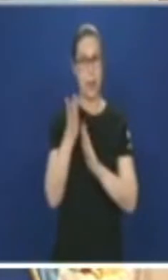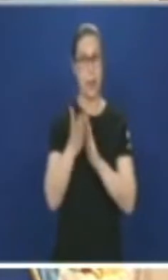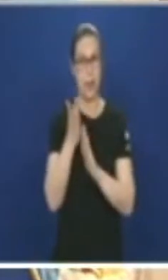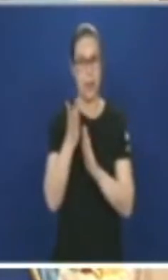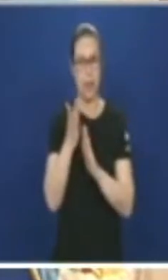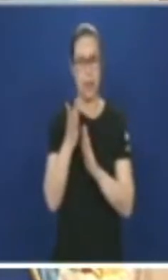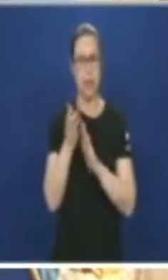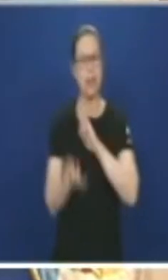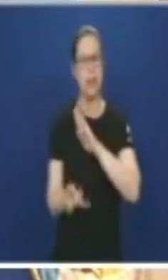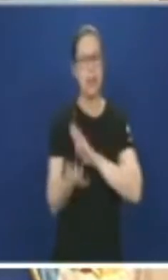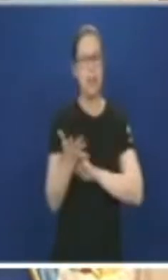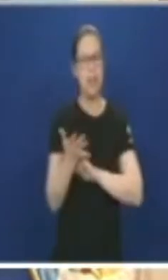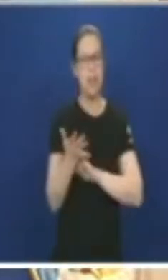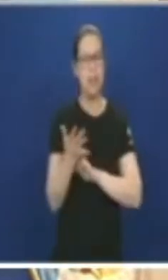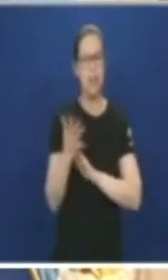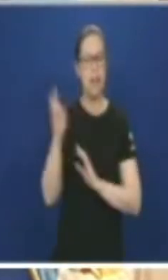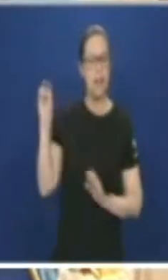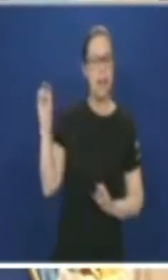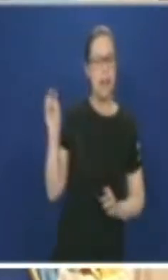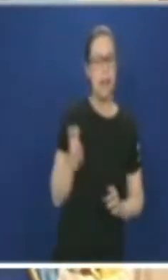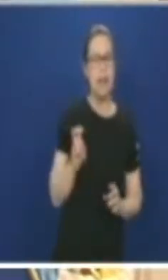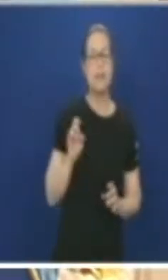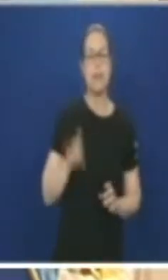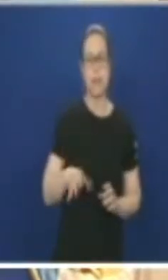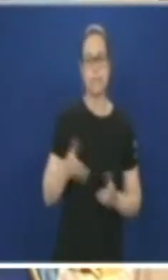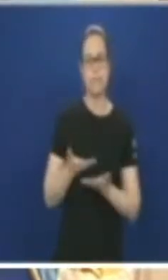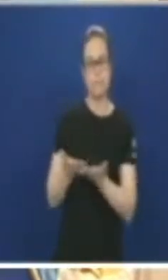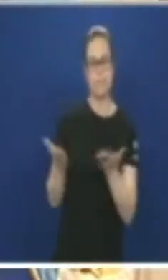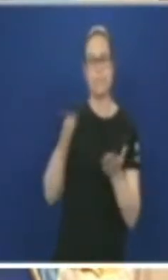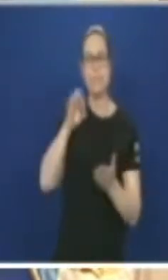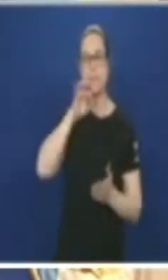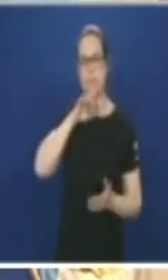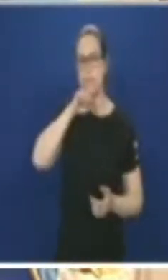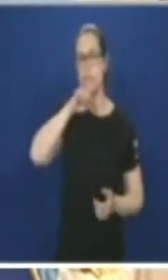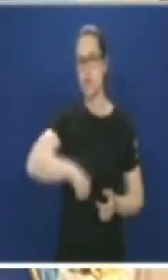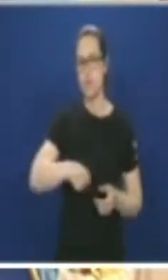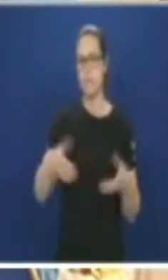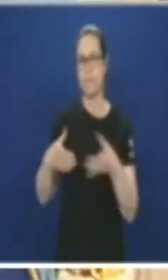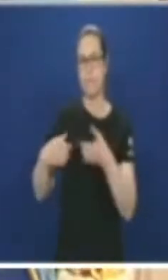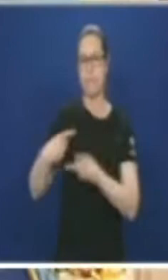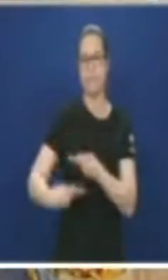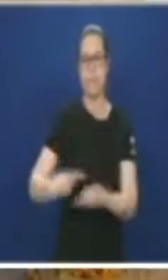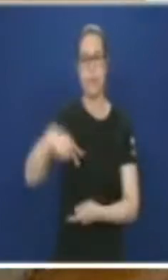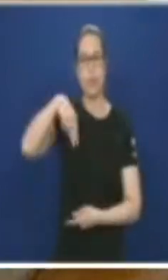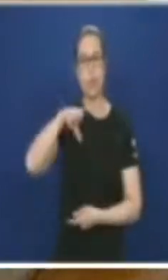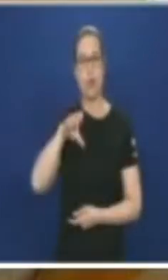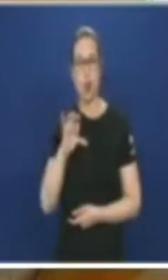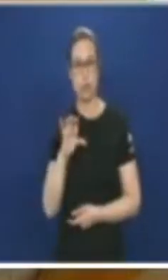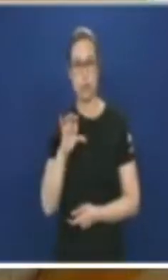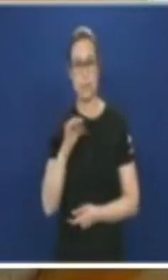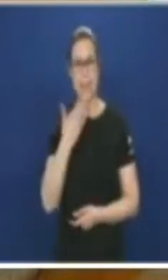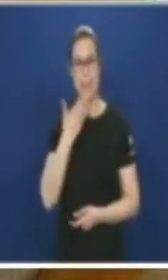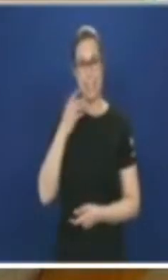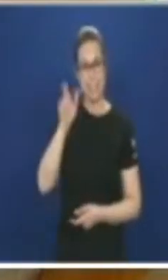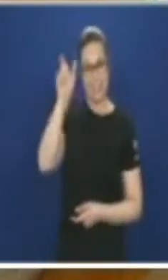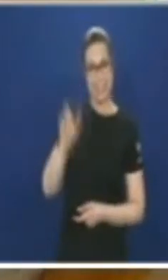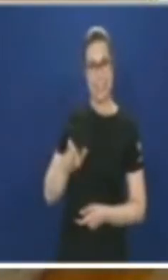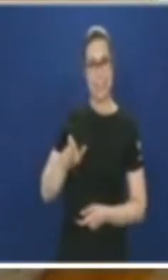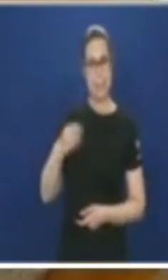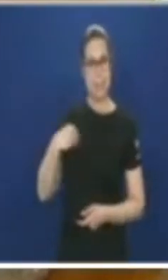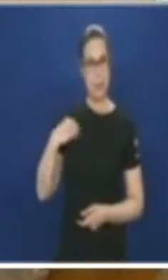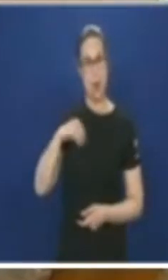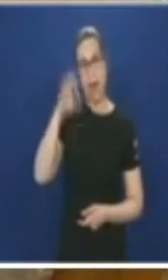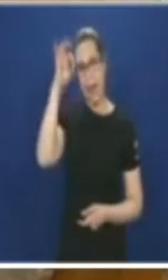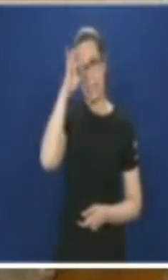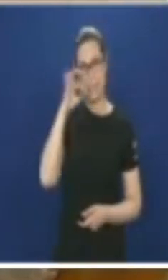conciencia galeguista espallada por moitos, tamén pola xeración Nós, co propio Castelao representando un